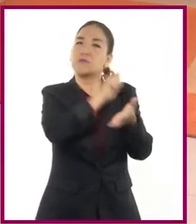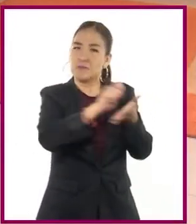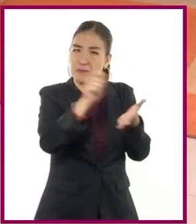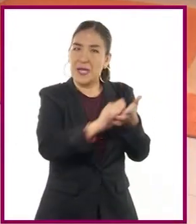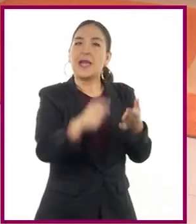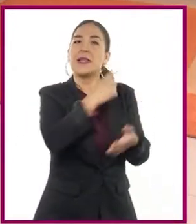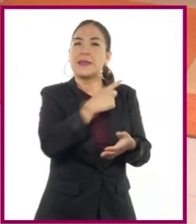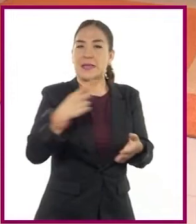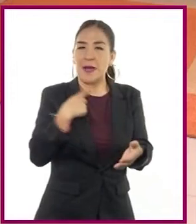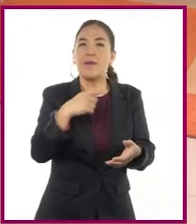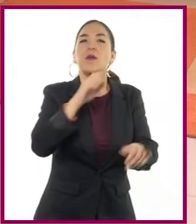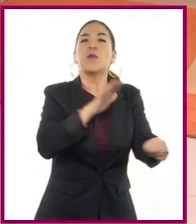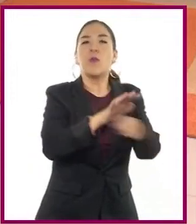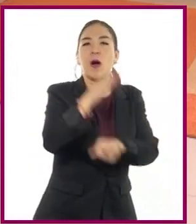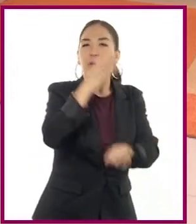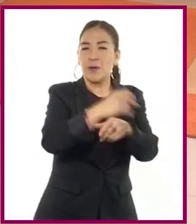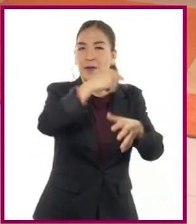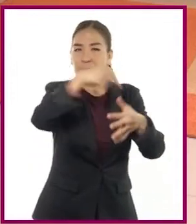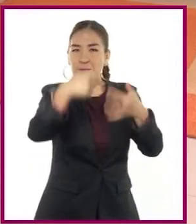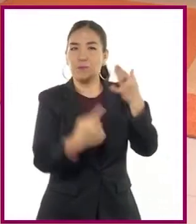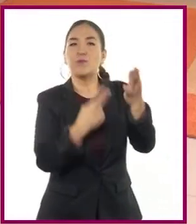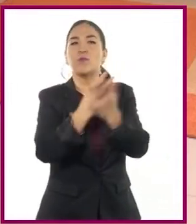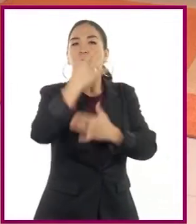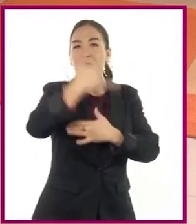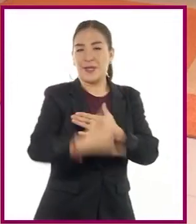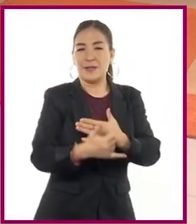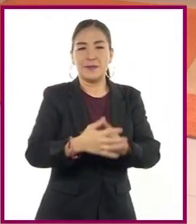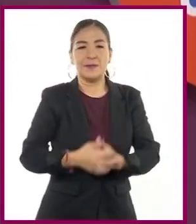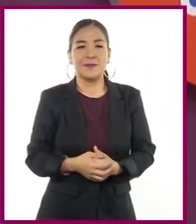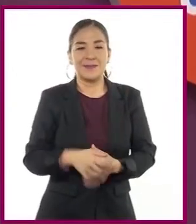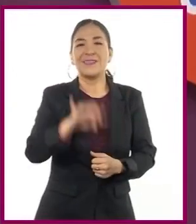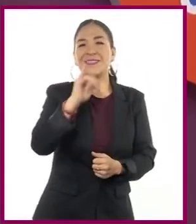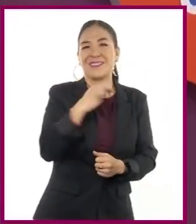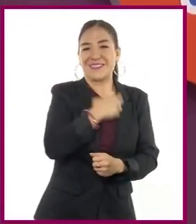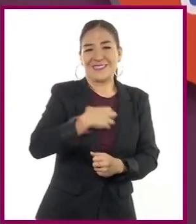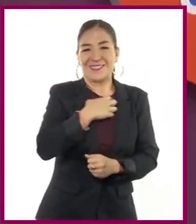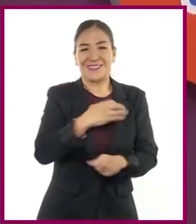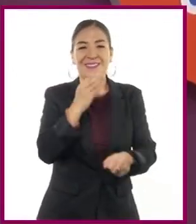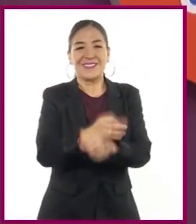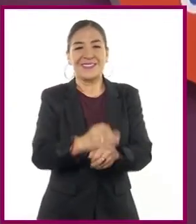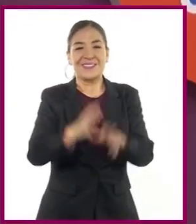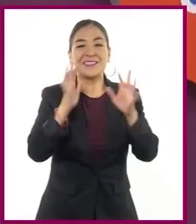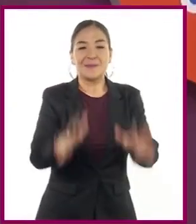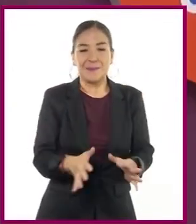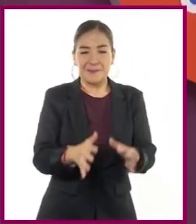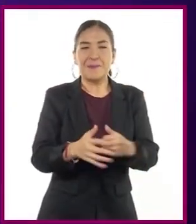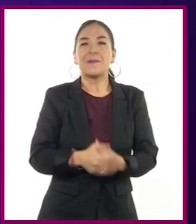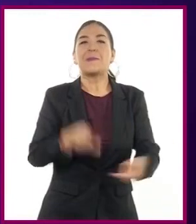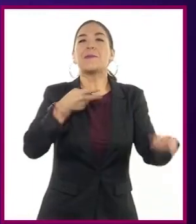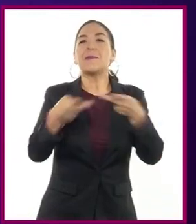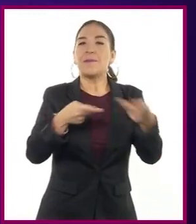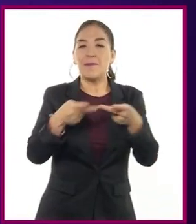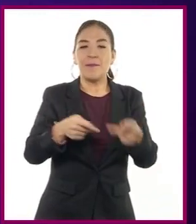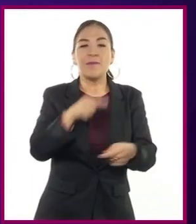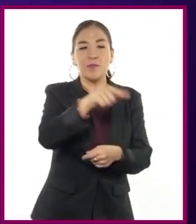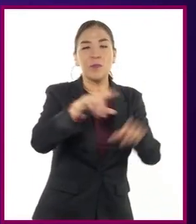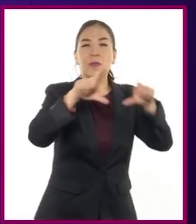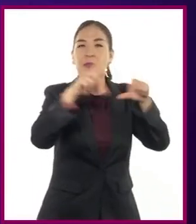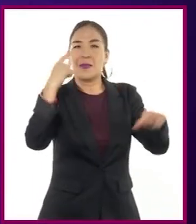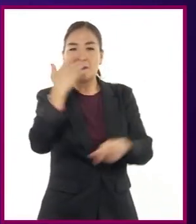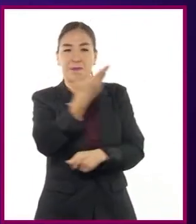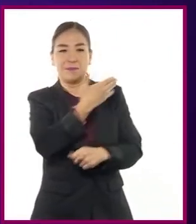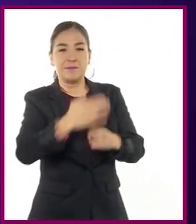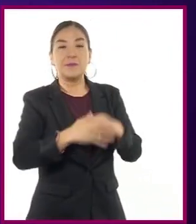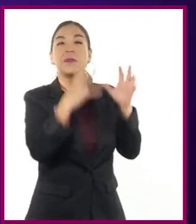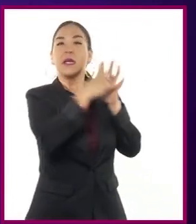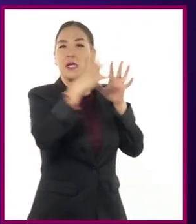datos relevantes para que iniciemos este proyecto. ¡Ay, sí, qué emoción! Vamos a utilizar el siguiente formato para que